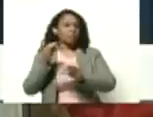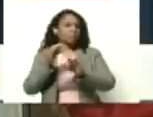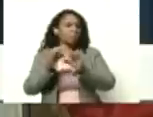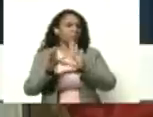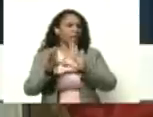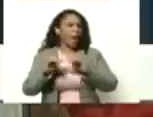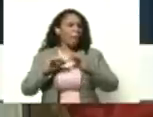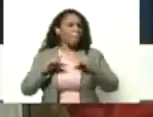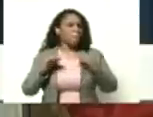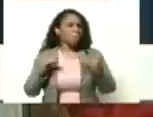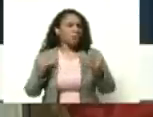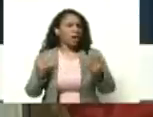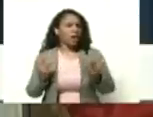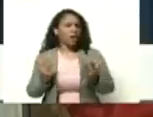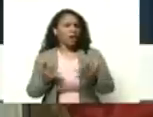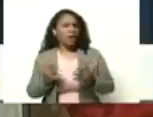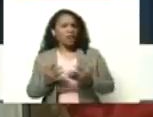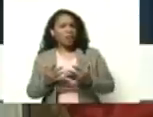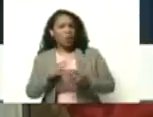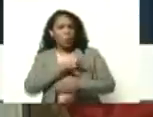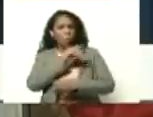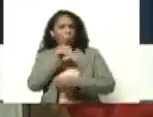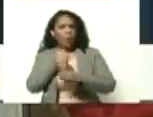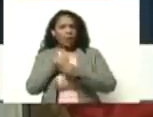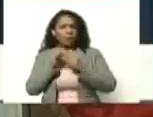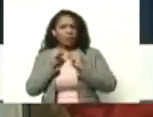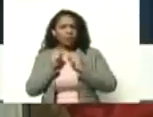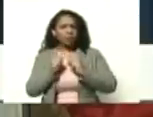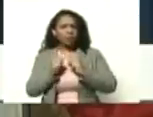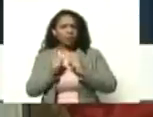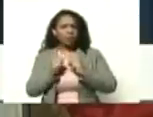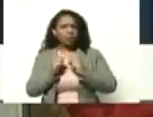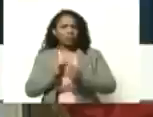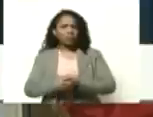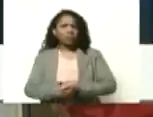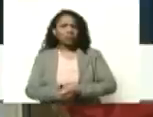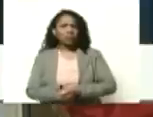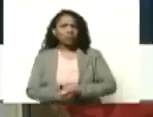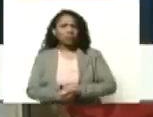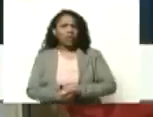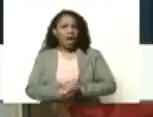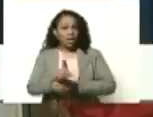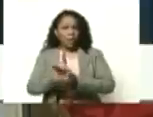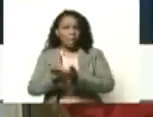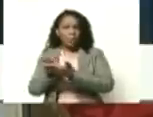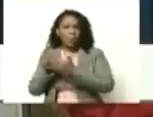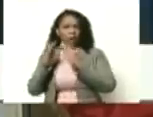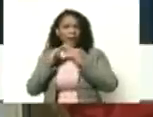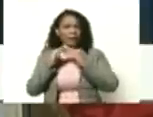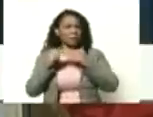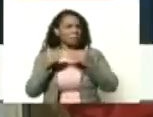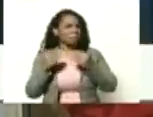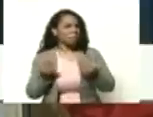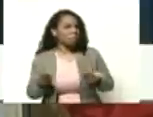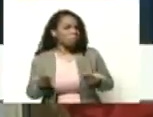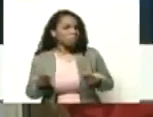pandemia cuarentena radical te van a sacar de la casa